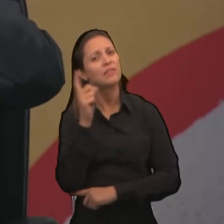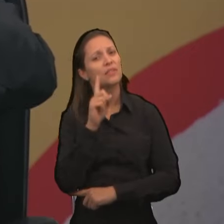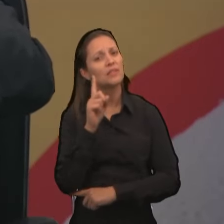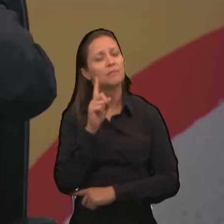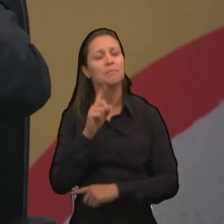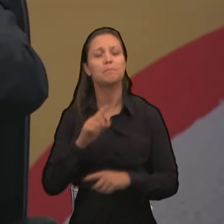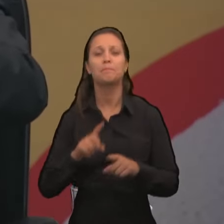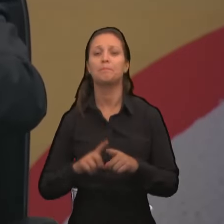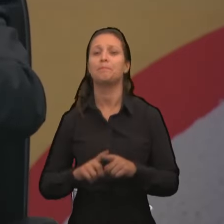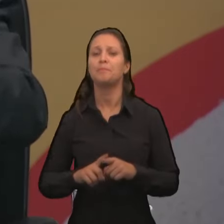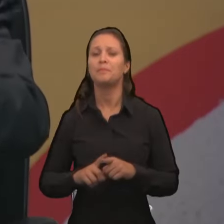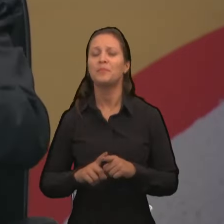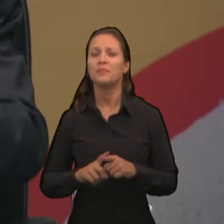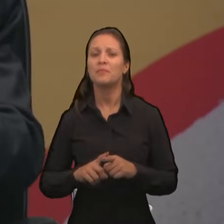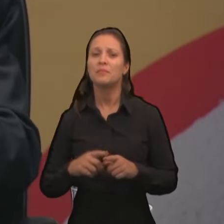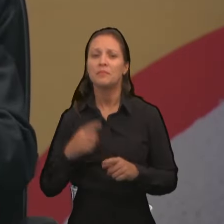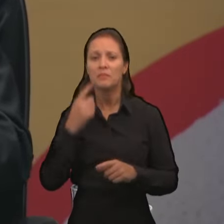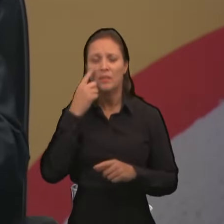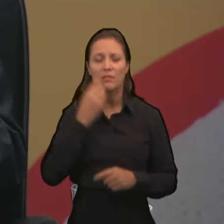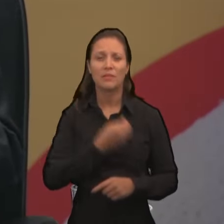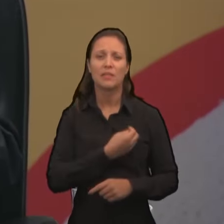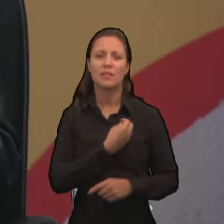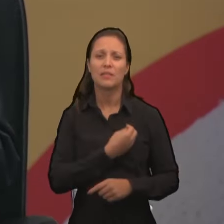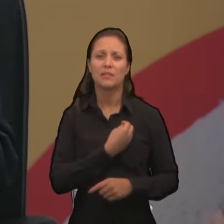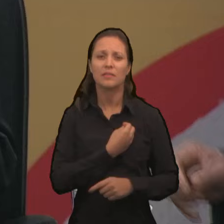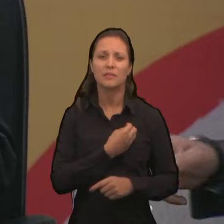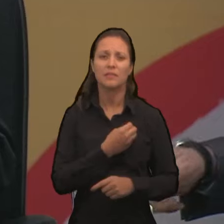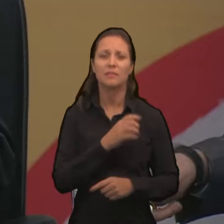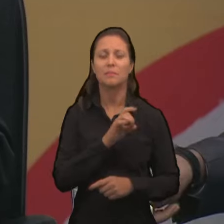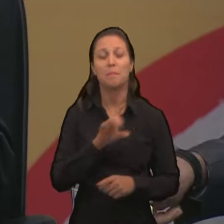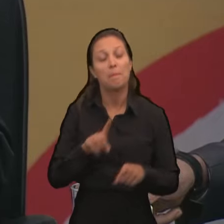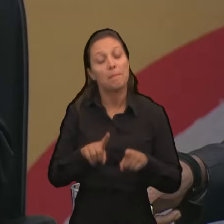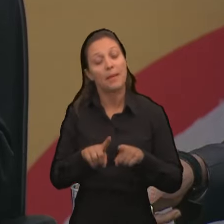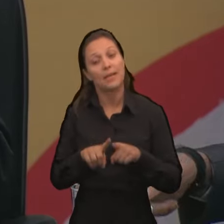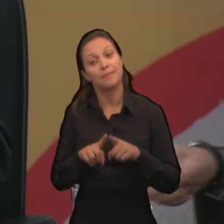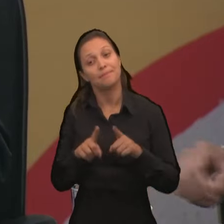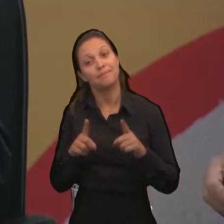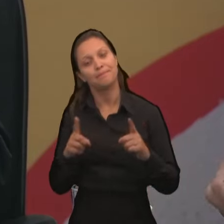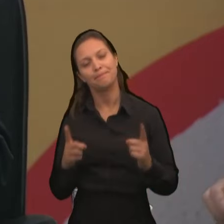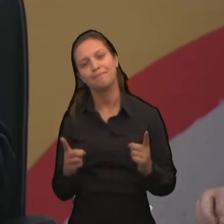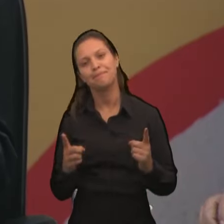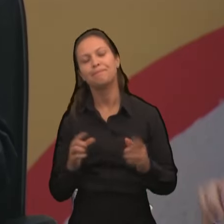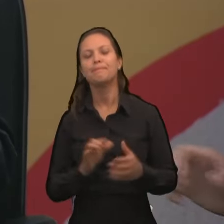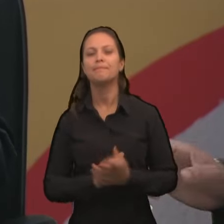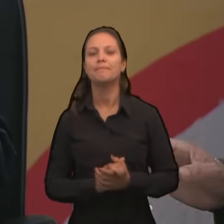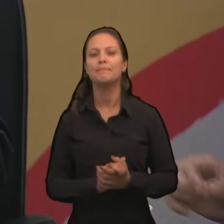sí, salvo los riesgos de tribalización de la Internet. Sin embargo,